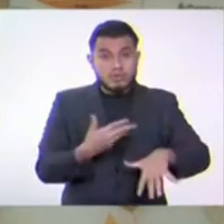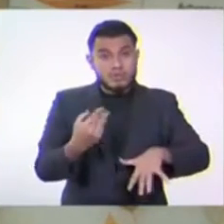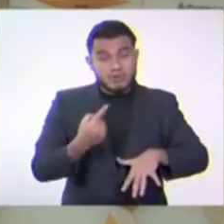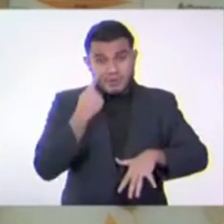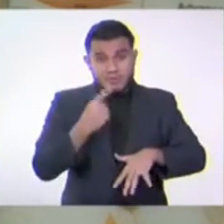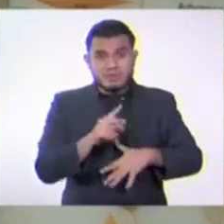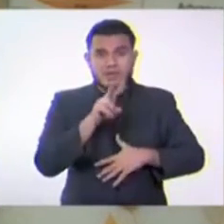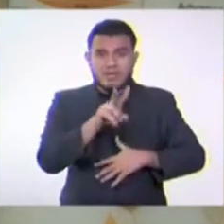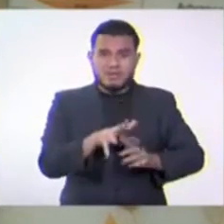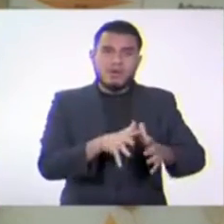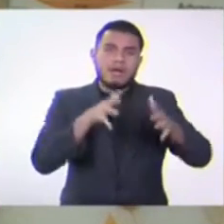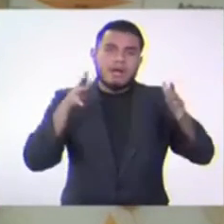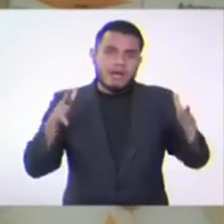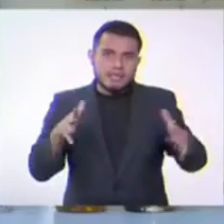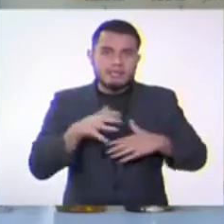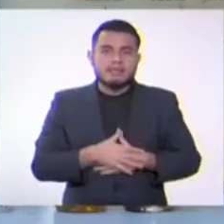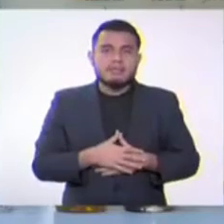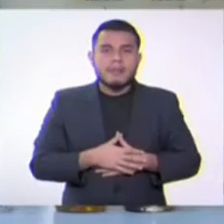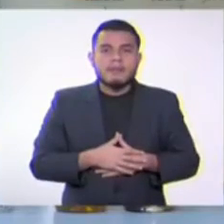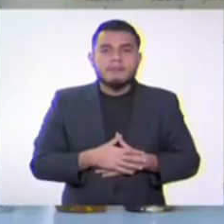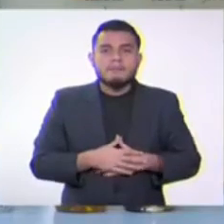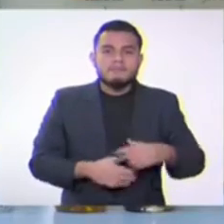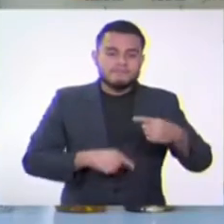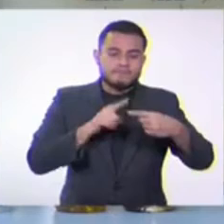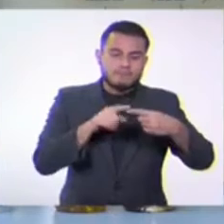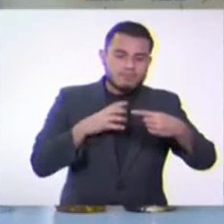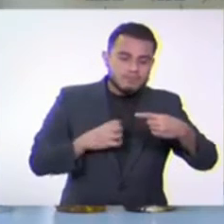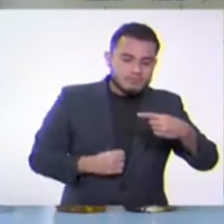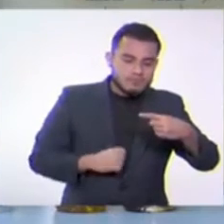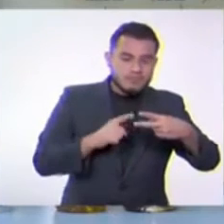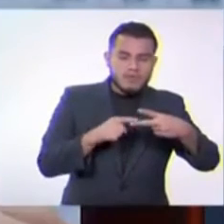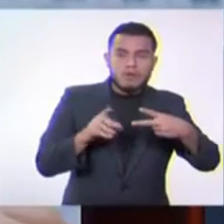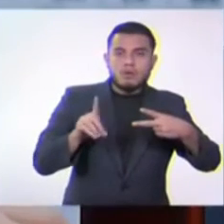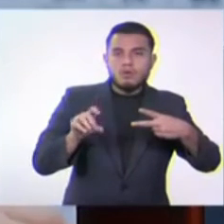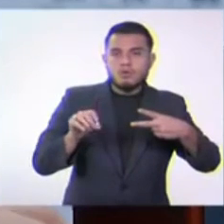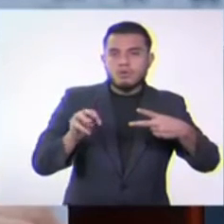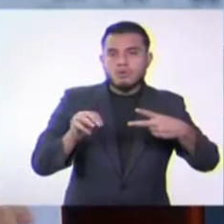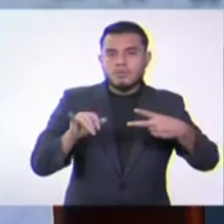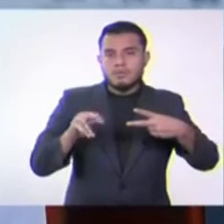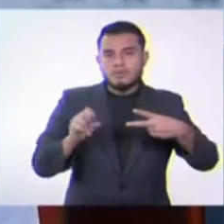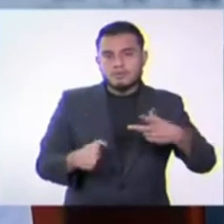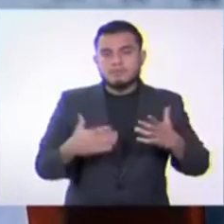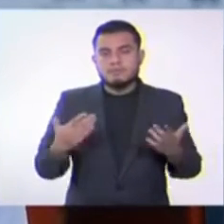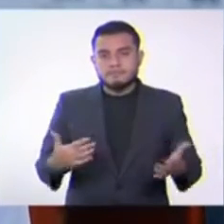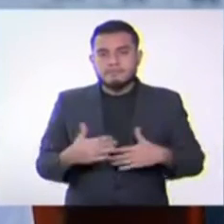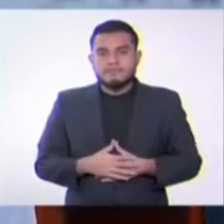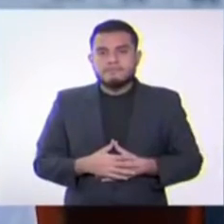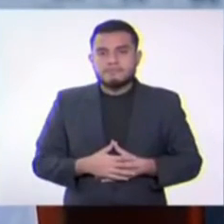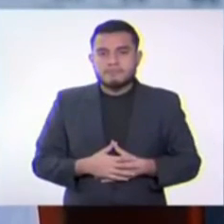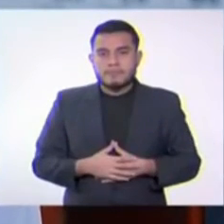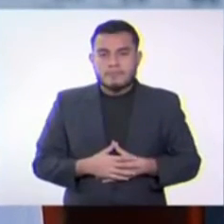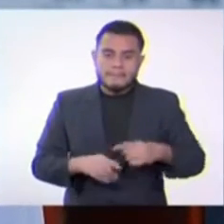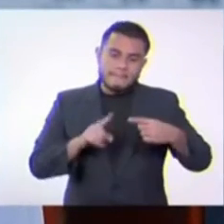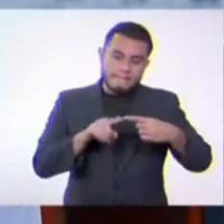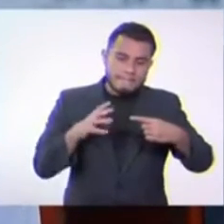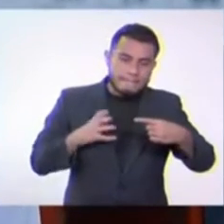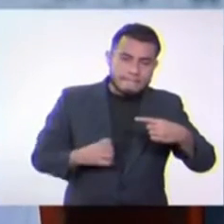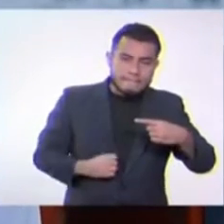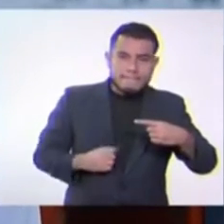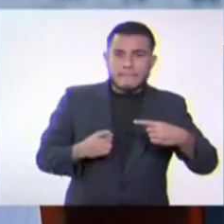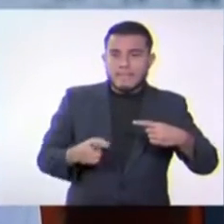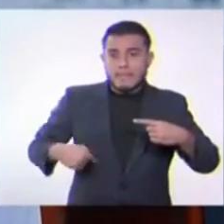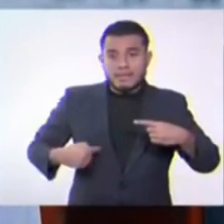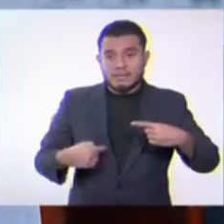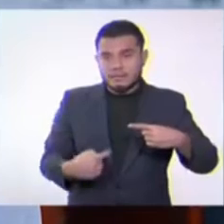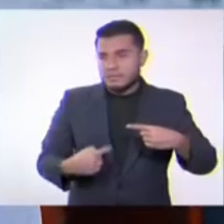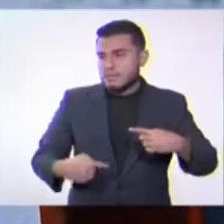2 más grandes, que serían los reinos y los dominios. Mientras los reinos se encuentran siempre